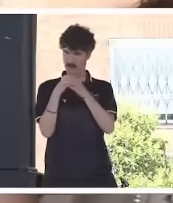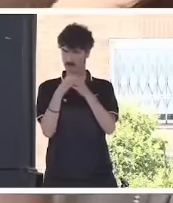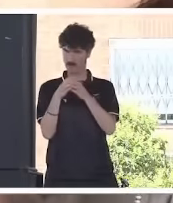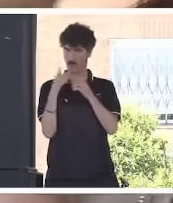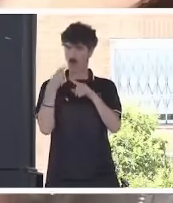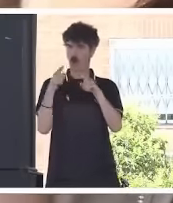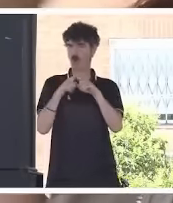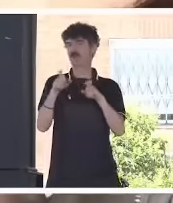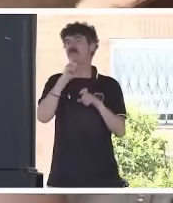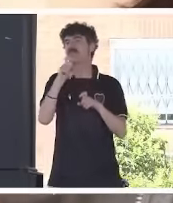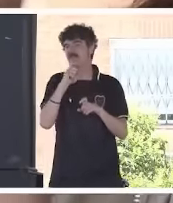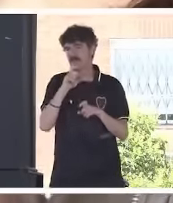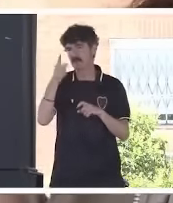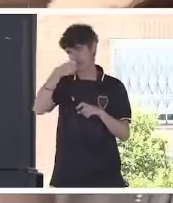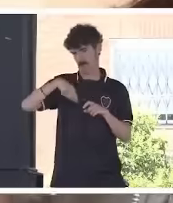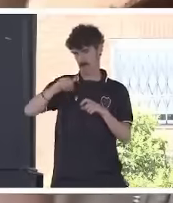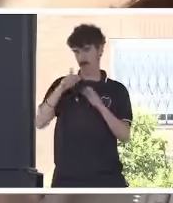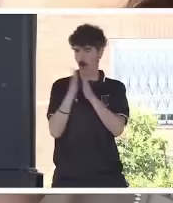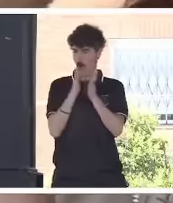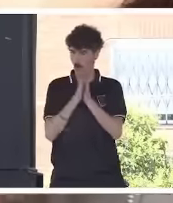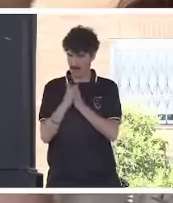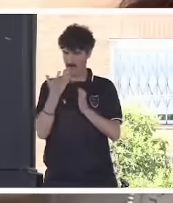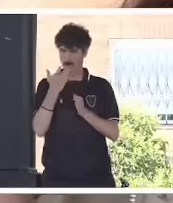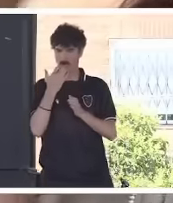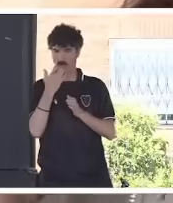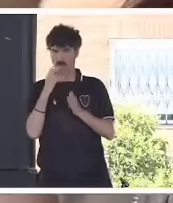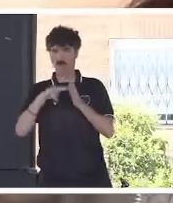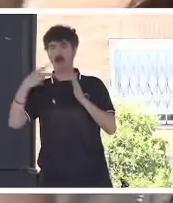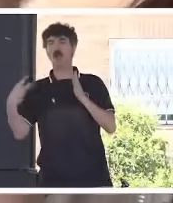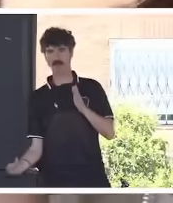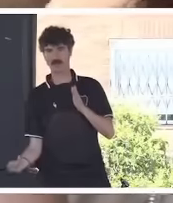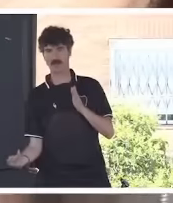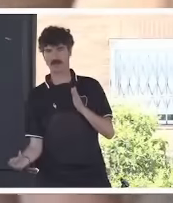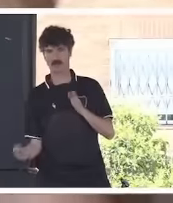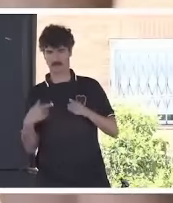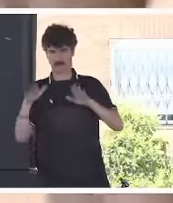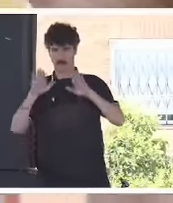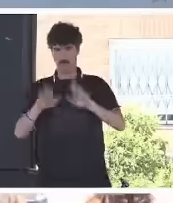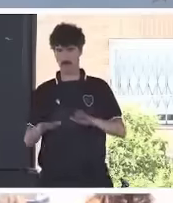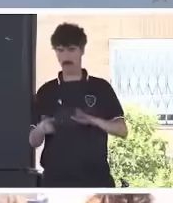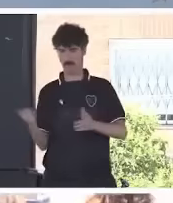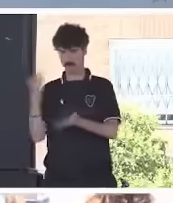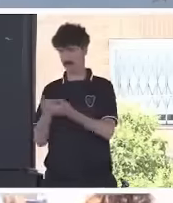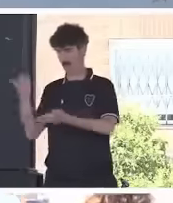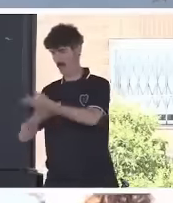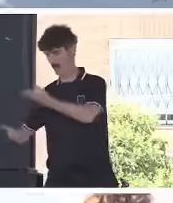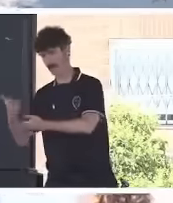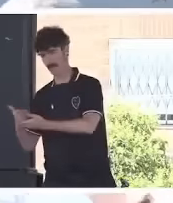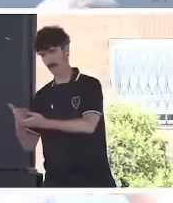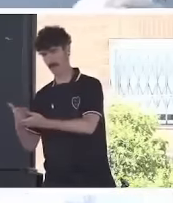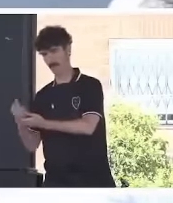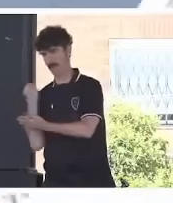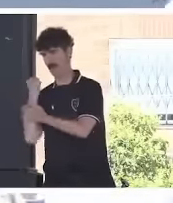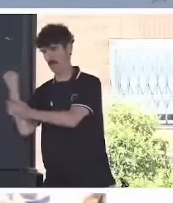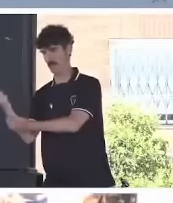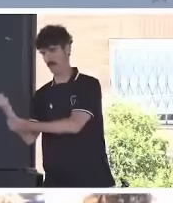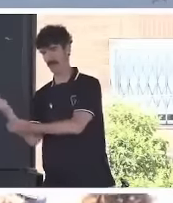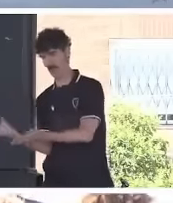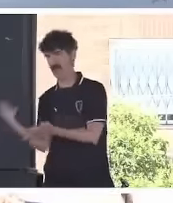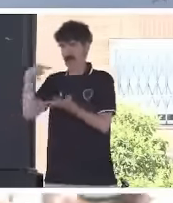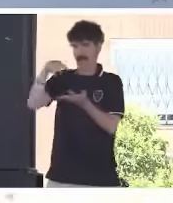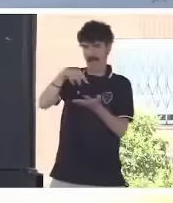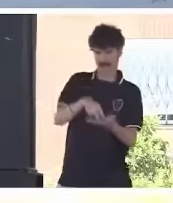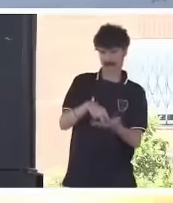cosas se ponen difíciles, cuando un compañero o una compañera se cae, te paras, le das la mano y te vuelves a levantar. Y